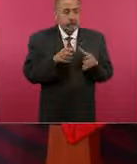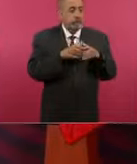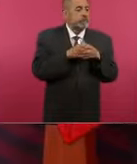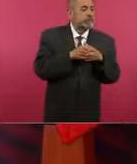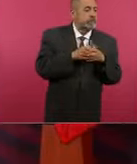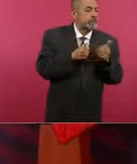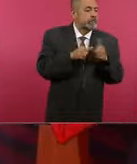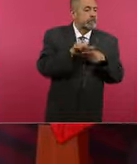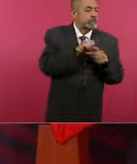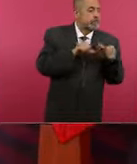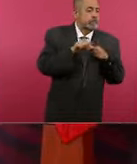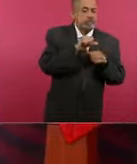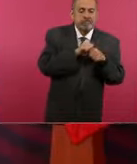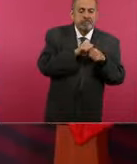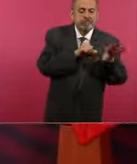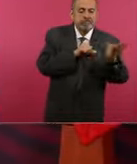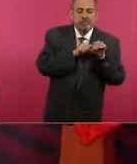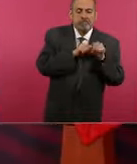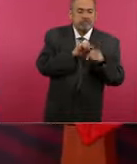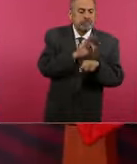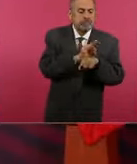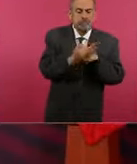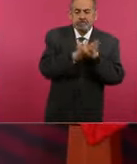Es que los cooptan